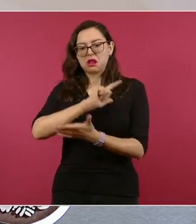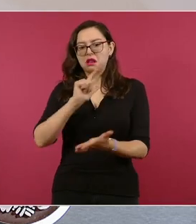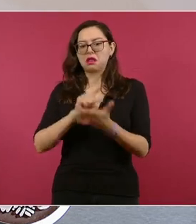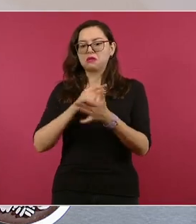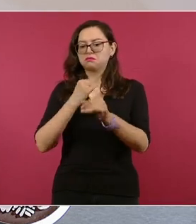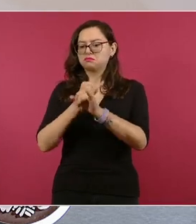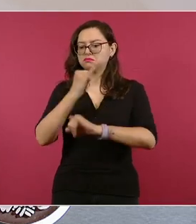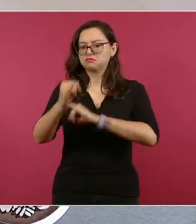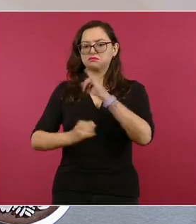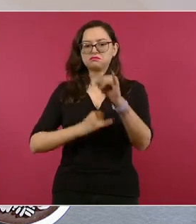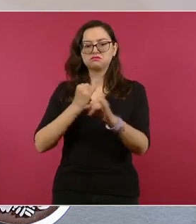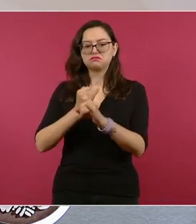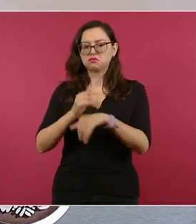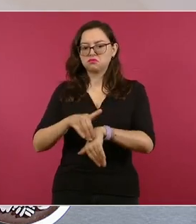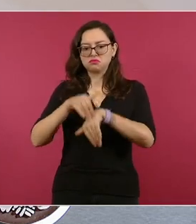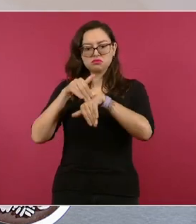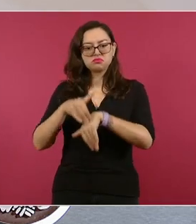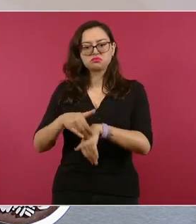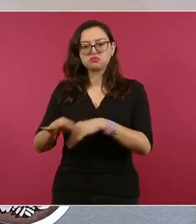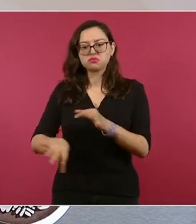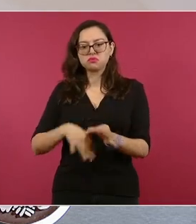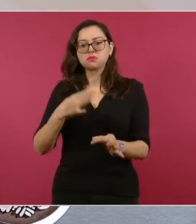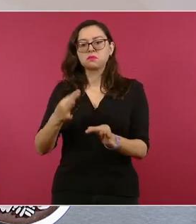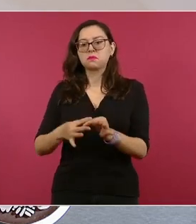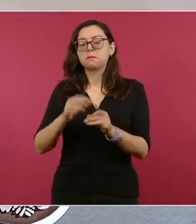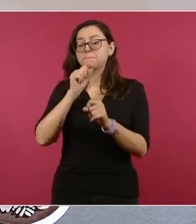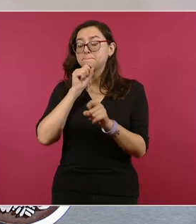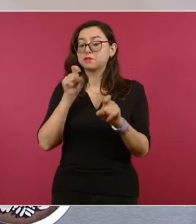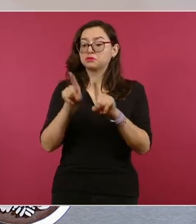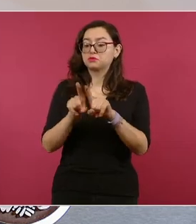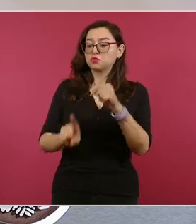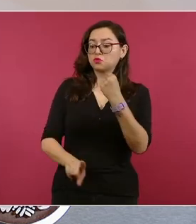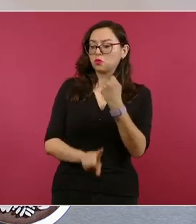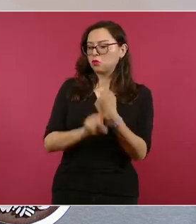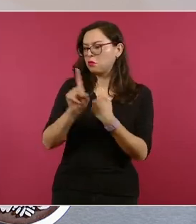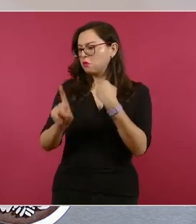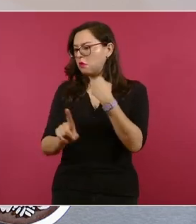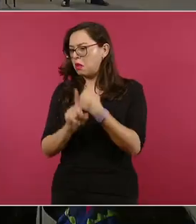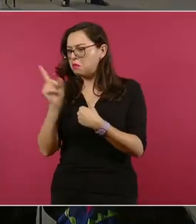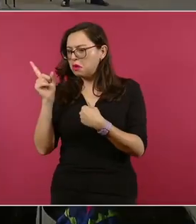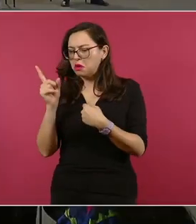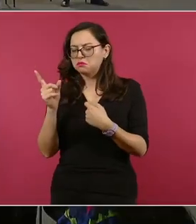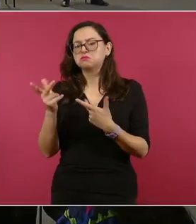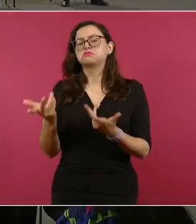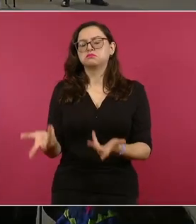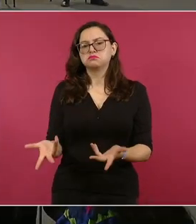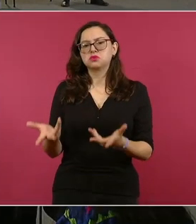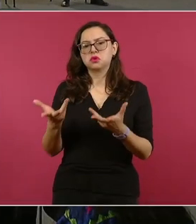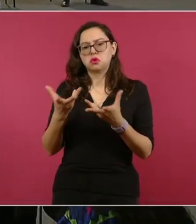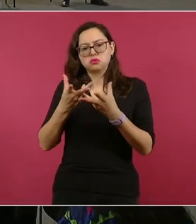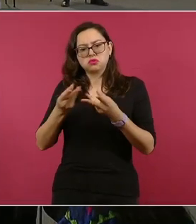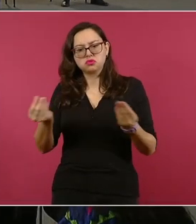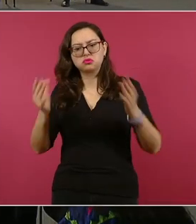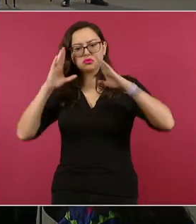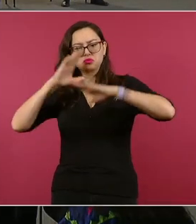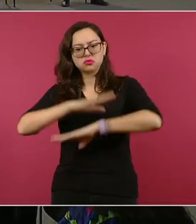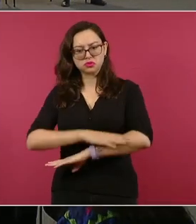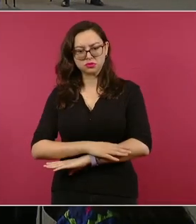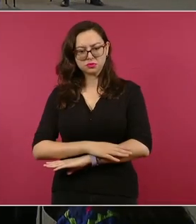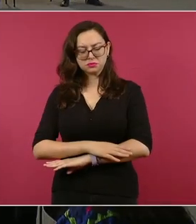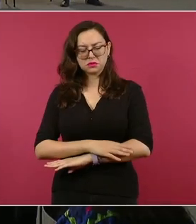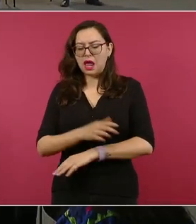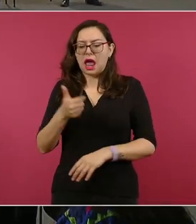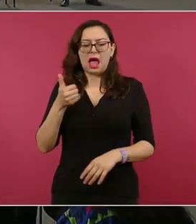y su vocación permanente por la solución pacífica de cualquier controversia entre los estados. La primera, por favor, si son tan